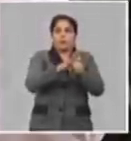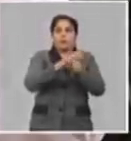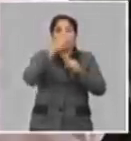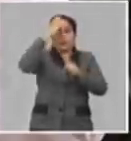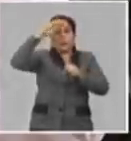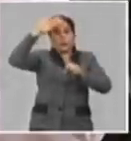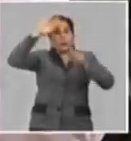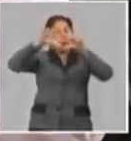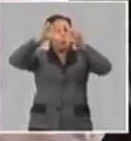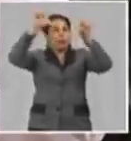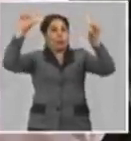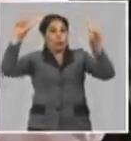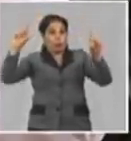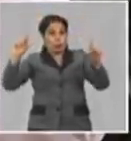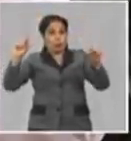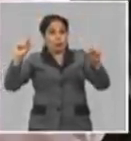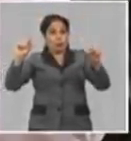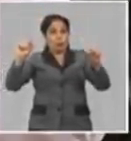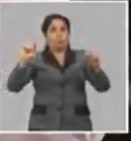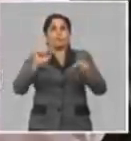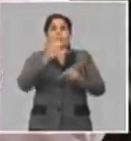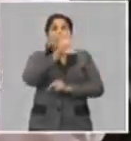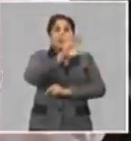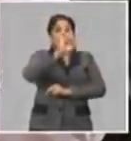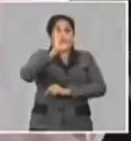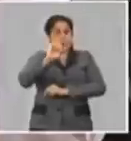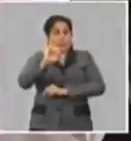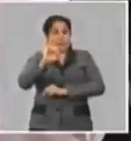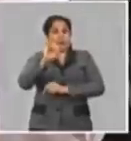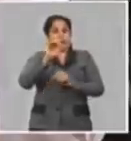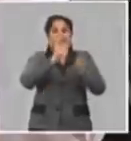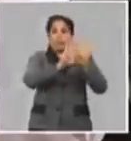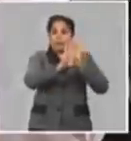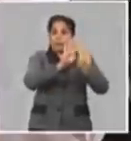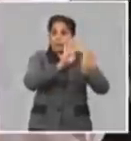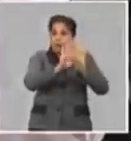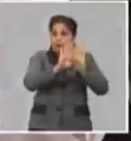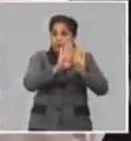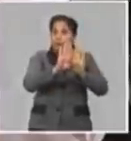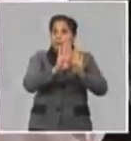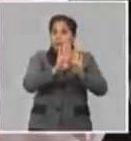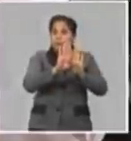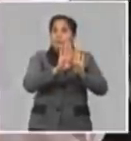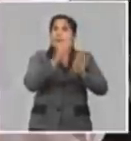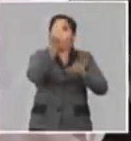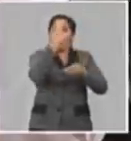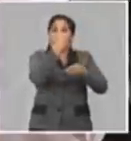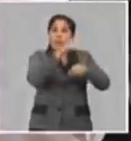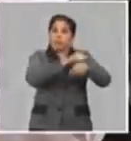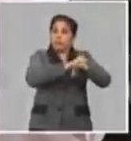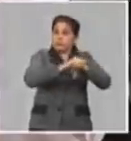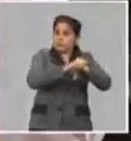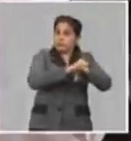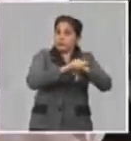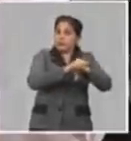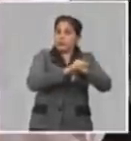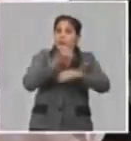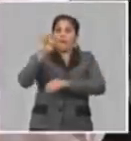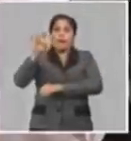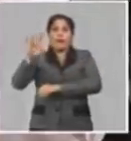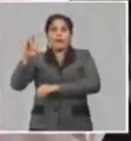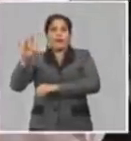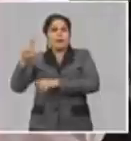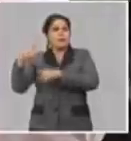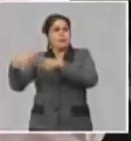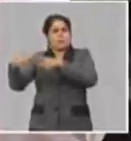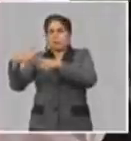país, de ambas cadenas, 57 de ellos, de estos 72, 57 son de alimento y aseo y 15 de